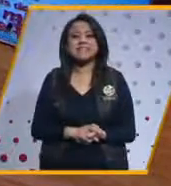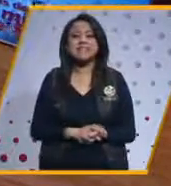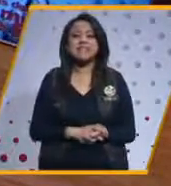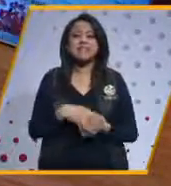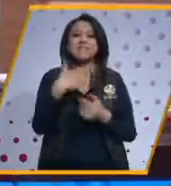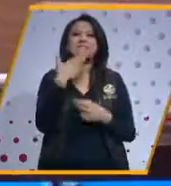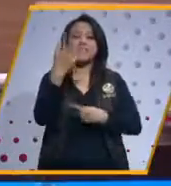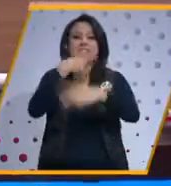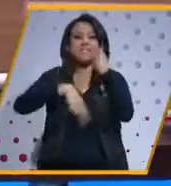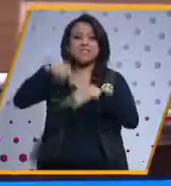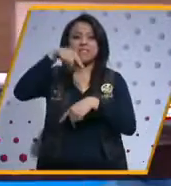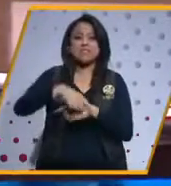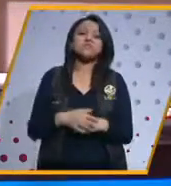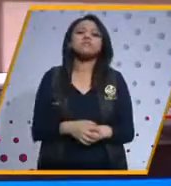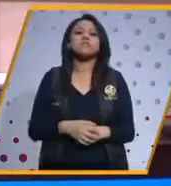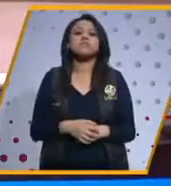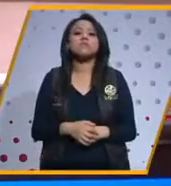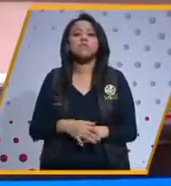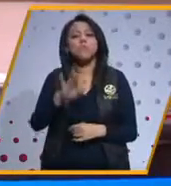es